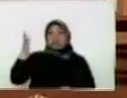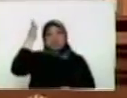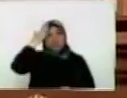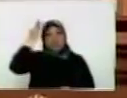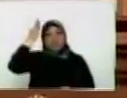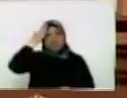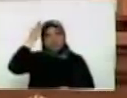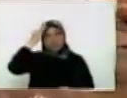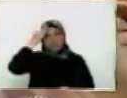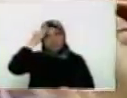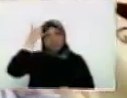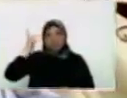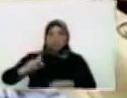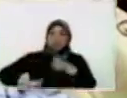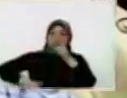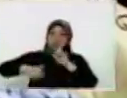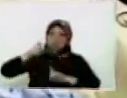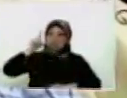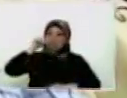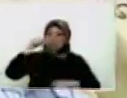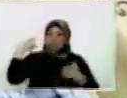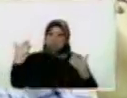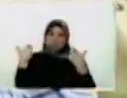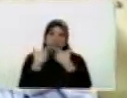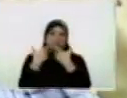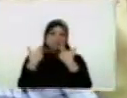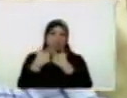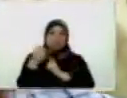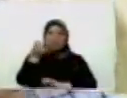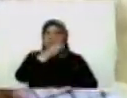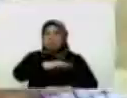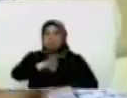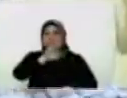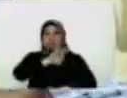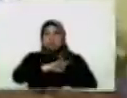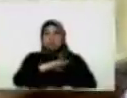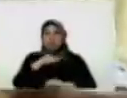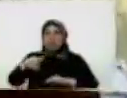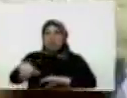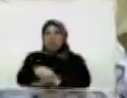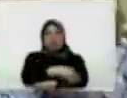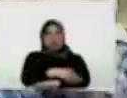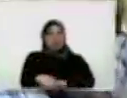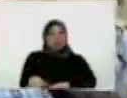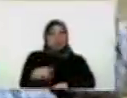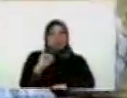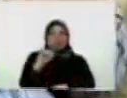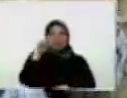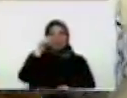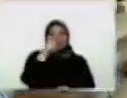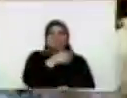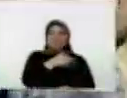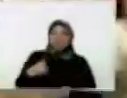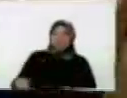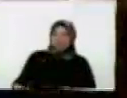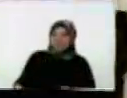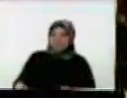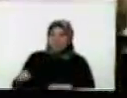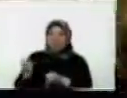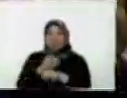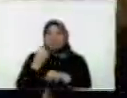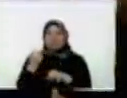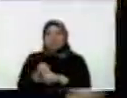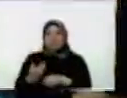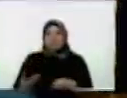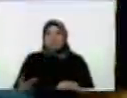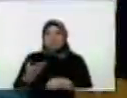sabemos lo que es guerrear, porque venimos de las luchas sociales de la calle. Tenemos un presidente obrero que viene